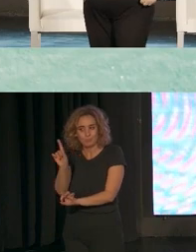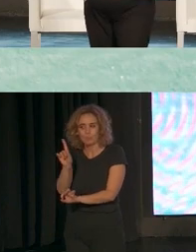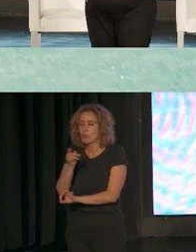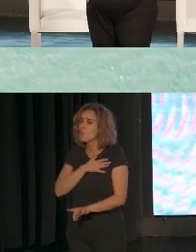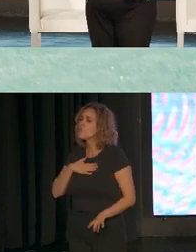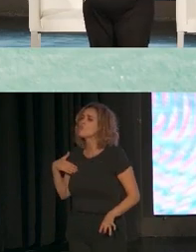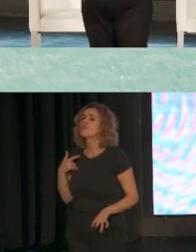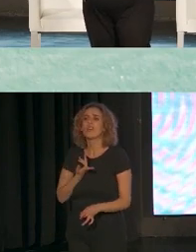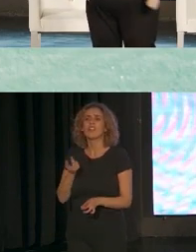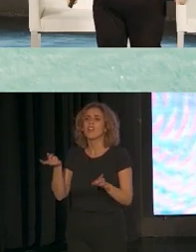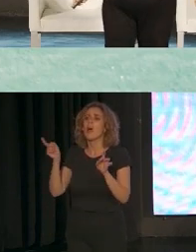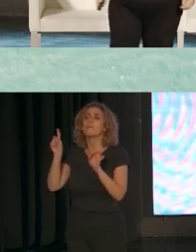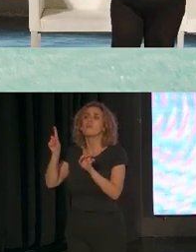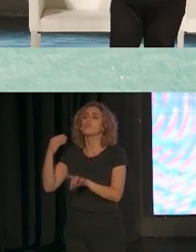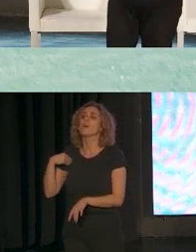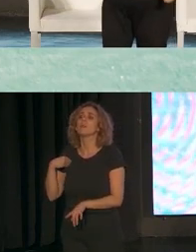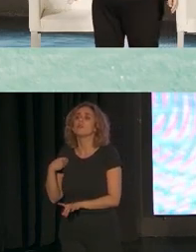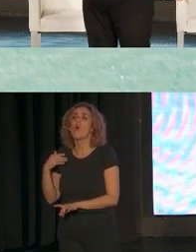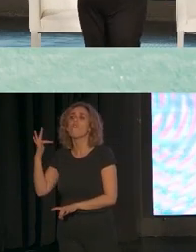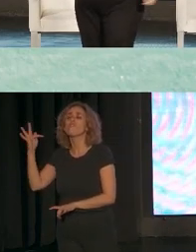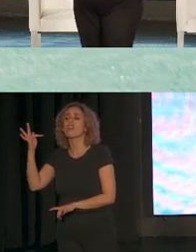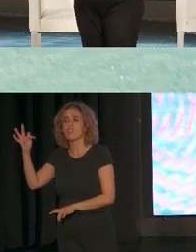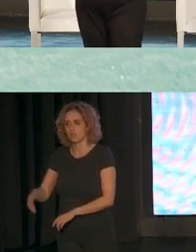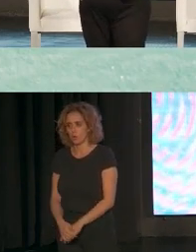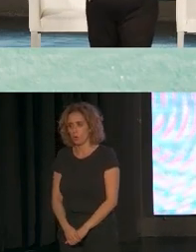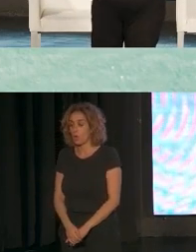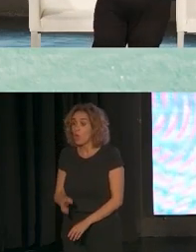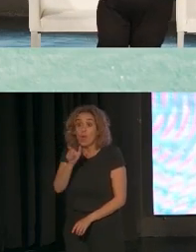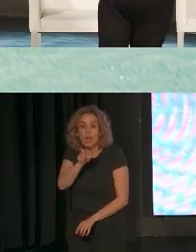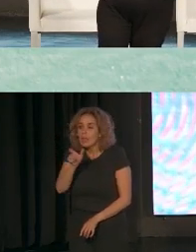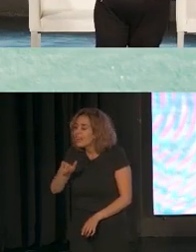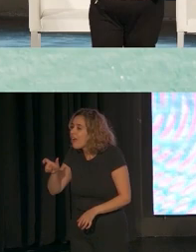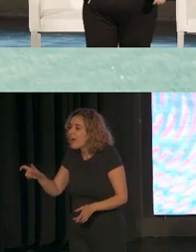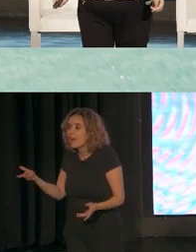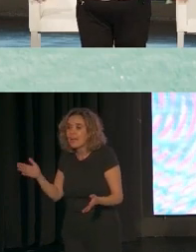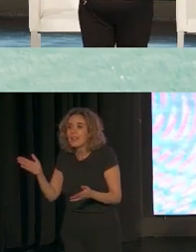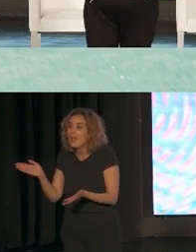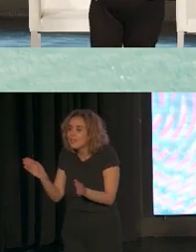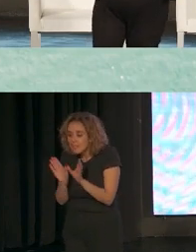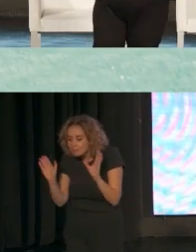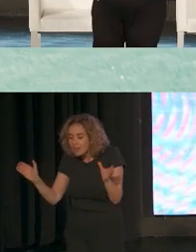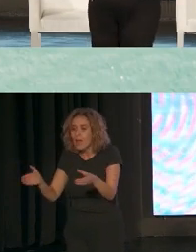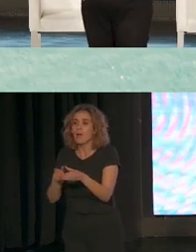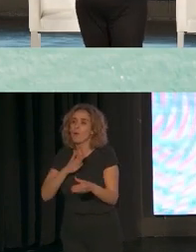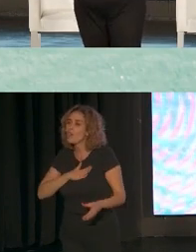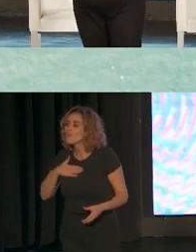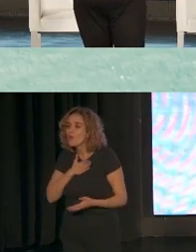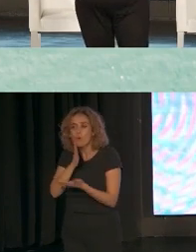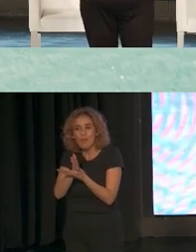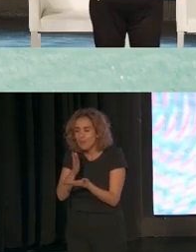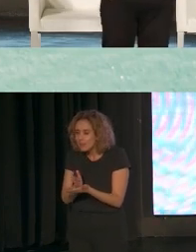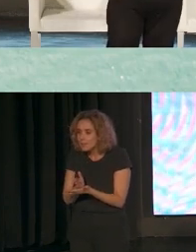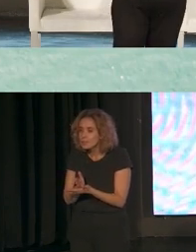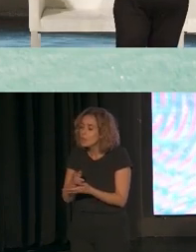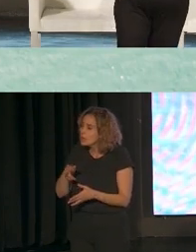quería ser una profesora como Francisco que consiguiera que la gente se se sintiera acogida y a gusto en clase y